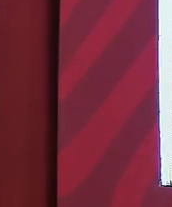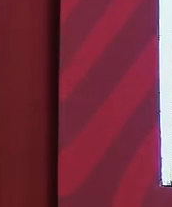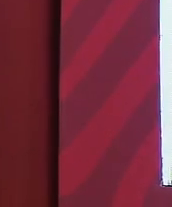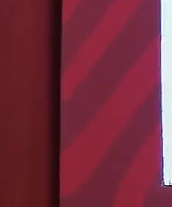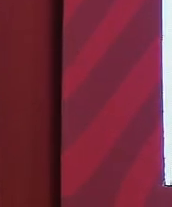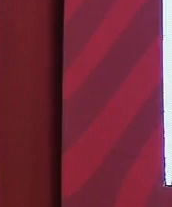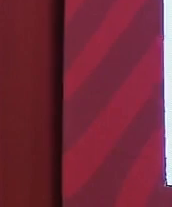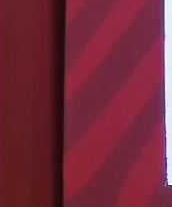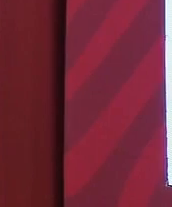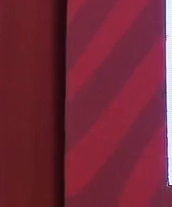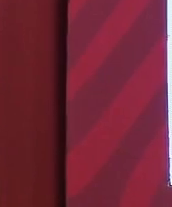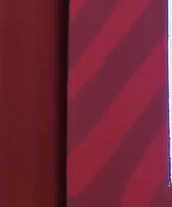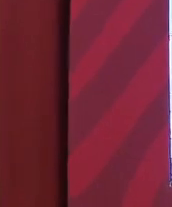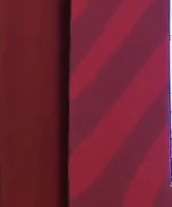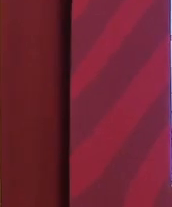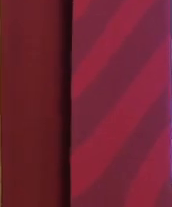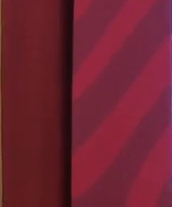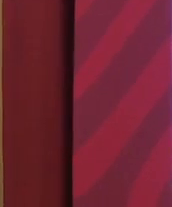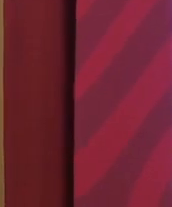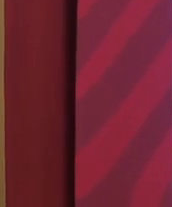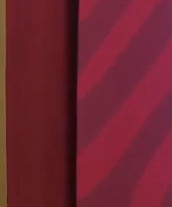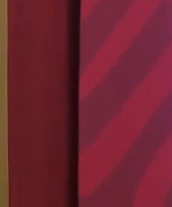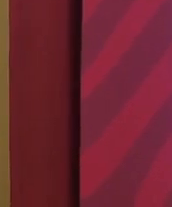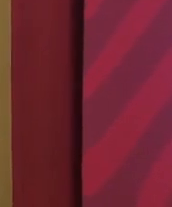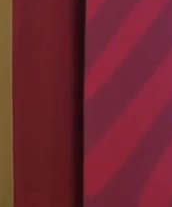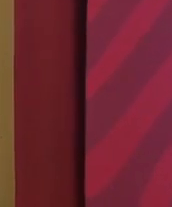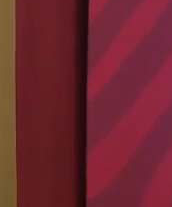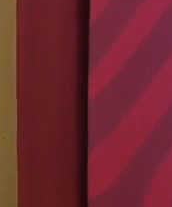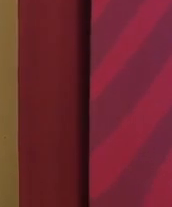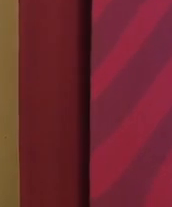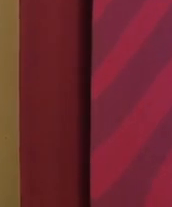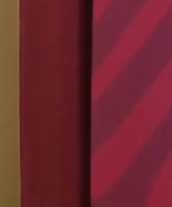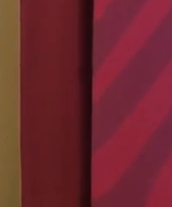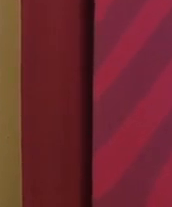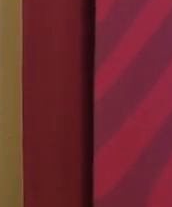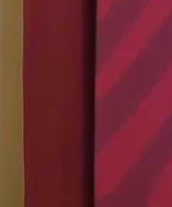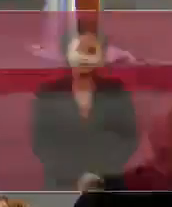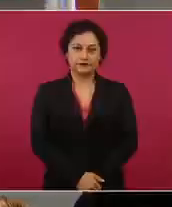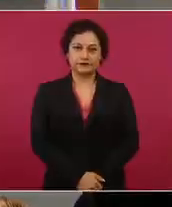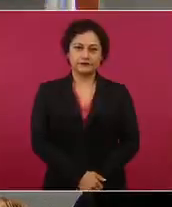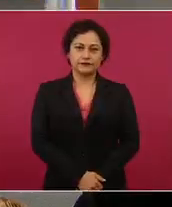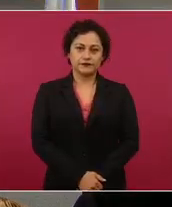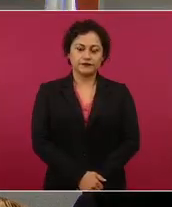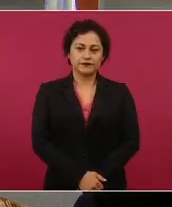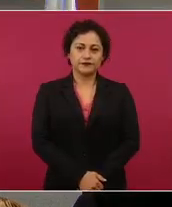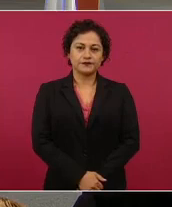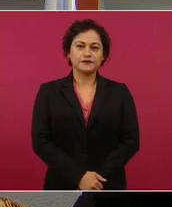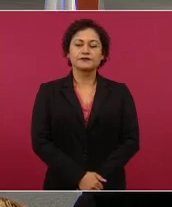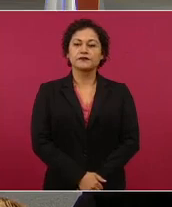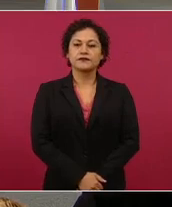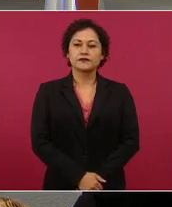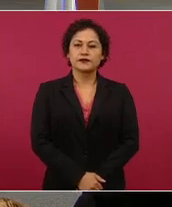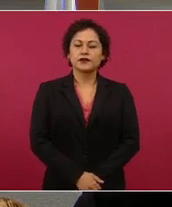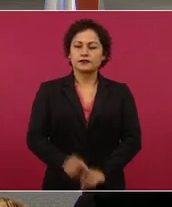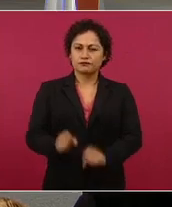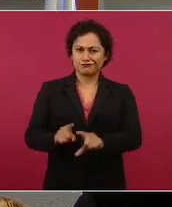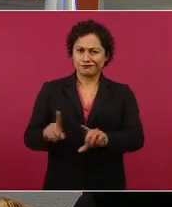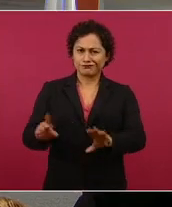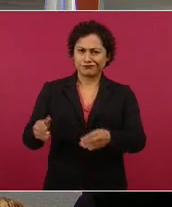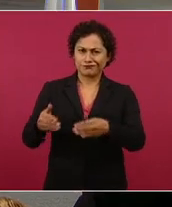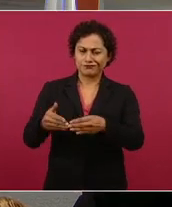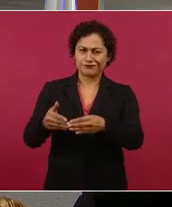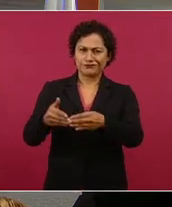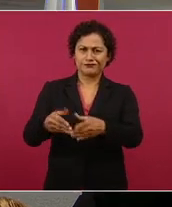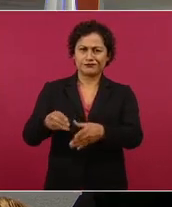Sonora de ayer, de es la Marina, pero lo mismo,